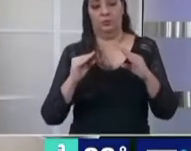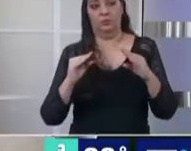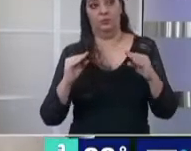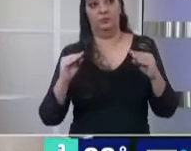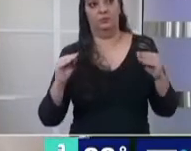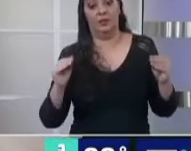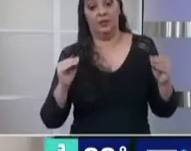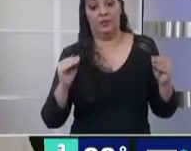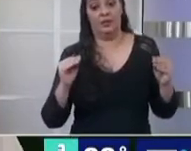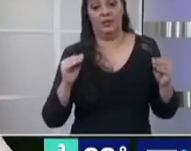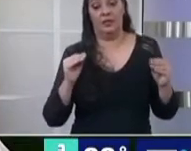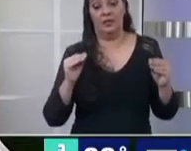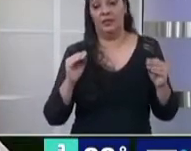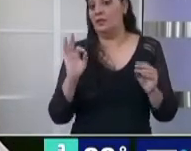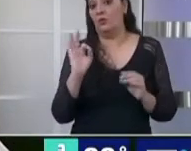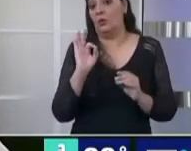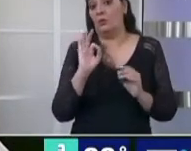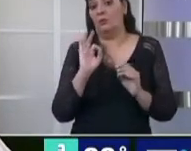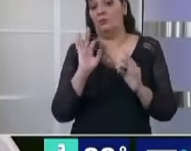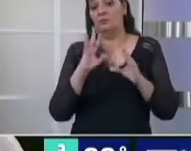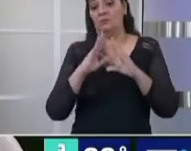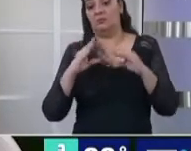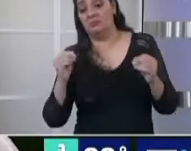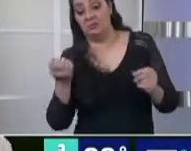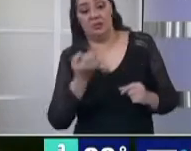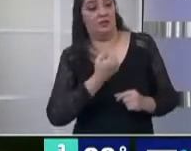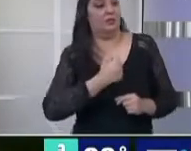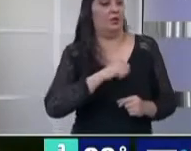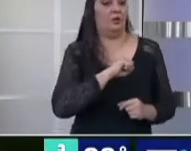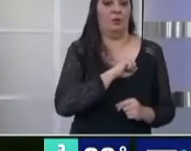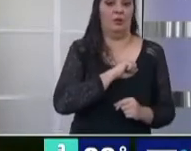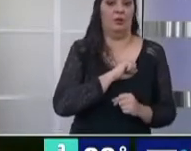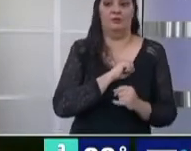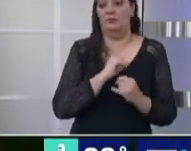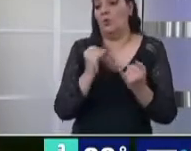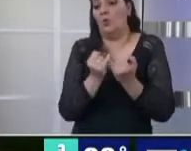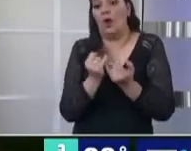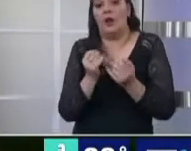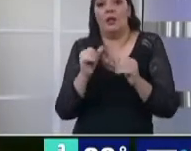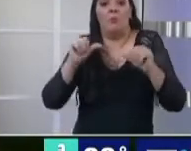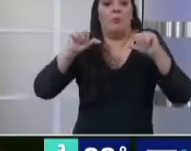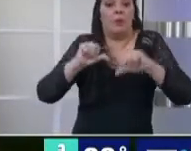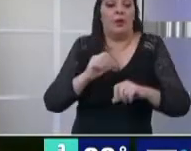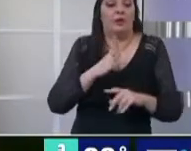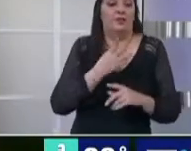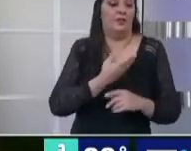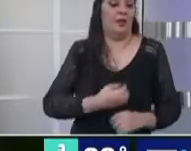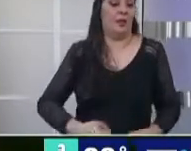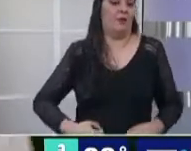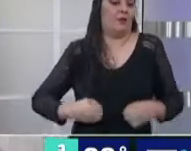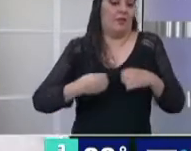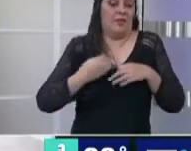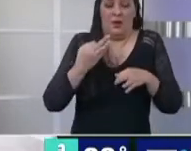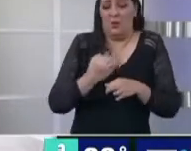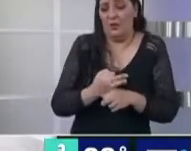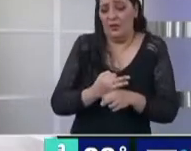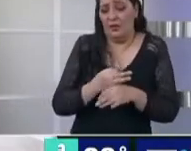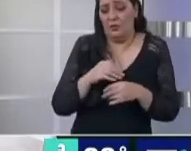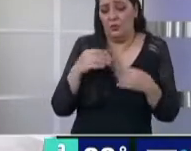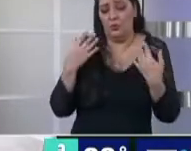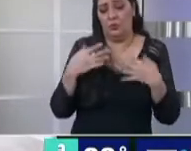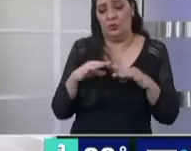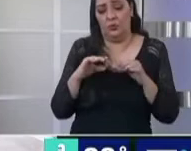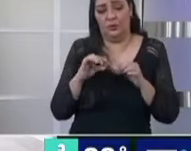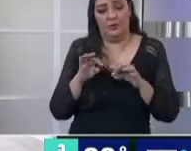todo. Se pierde la salud y se pierde la economía. Hoy estamos trabajando en una línea muy delgada para